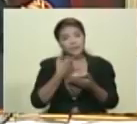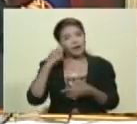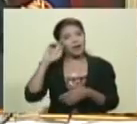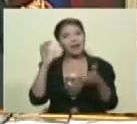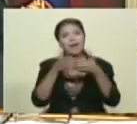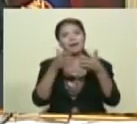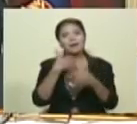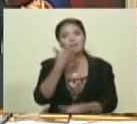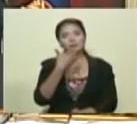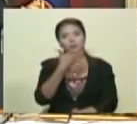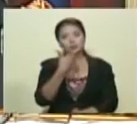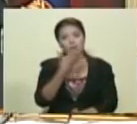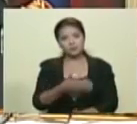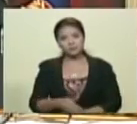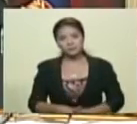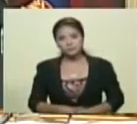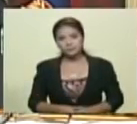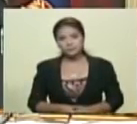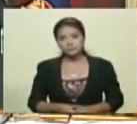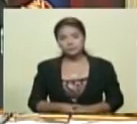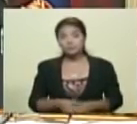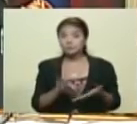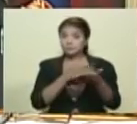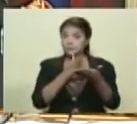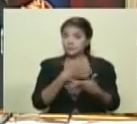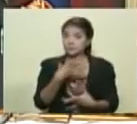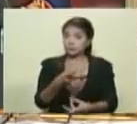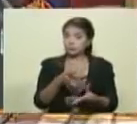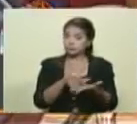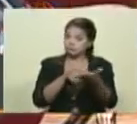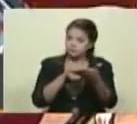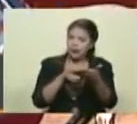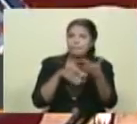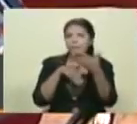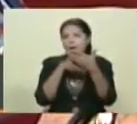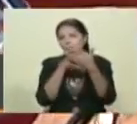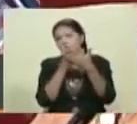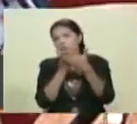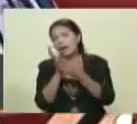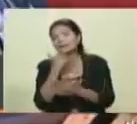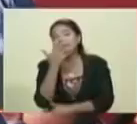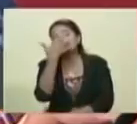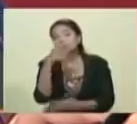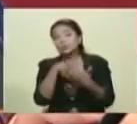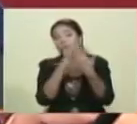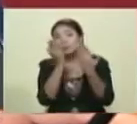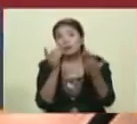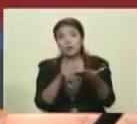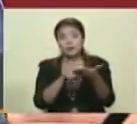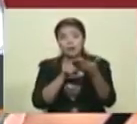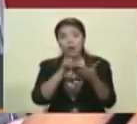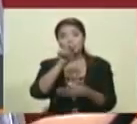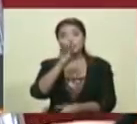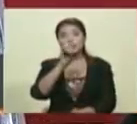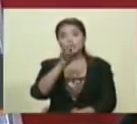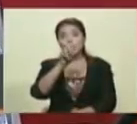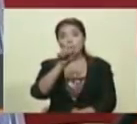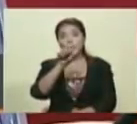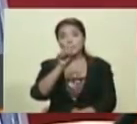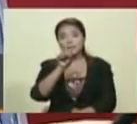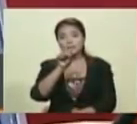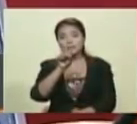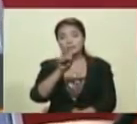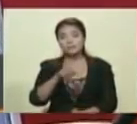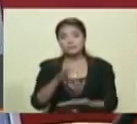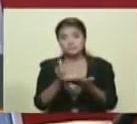llama. Un libro muy interesante, lo estuve leyendo hasta la madrugada, casi hasta las 5 de la mañana, Tomás Díez Acosta.